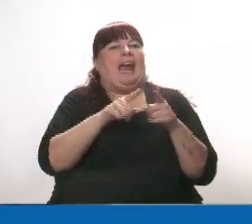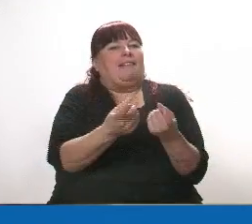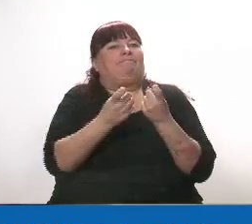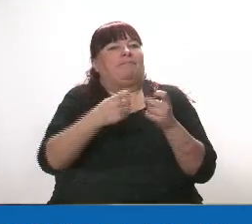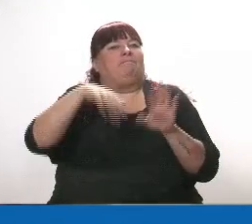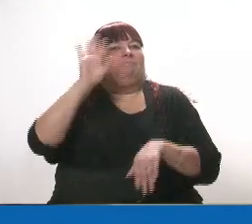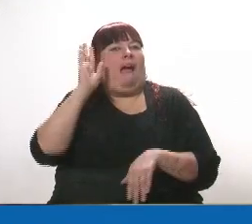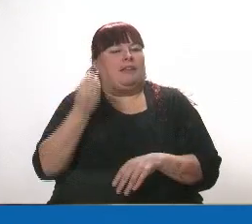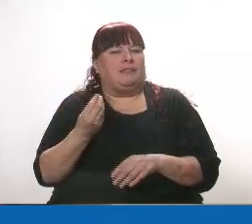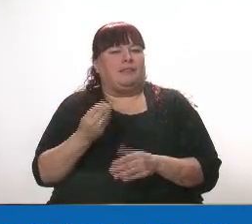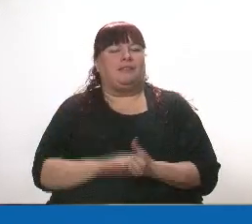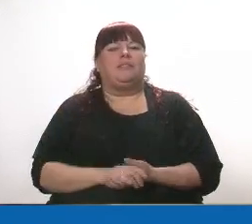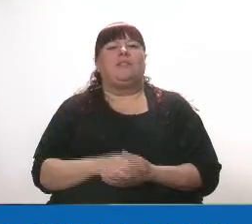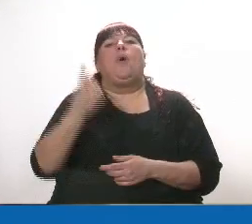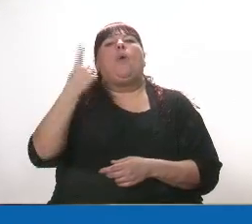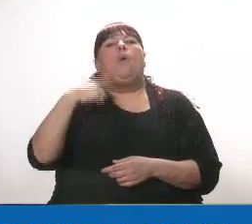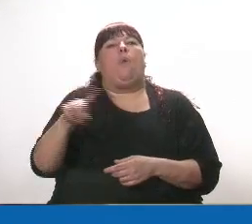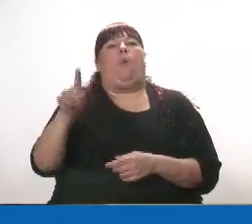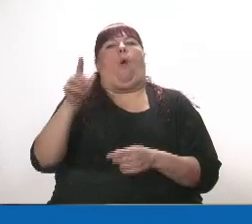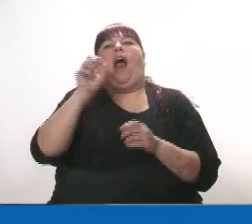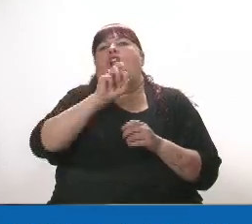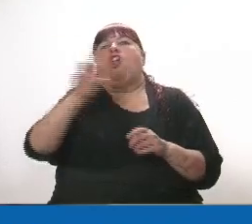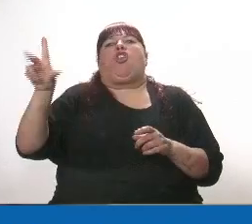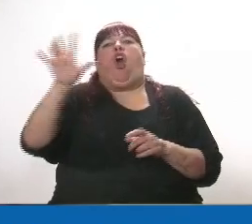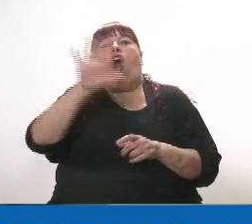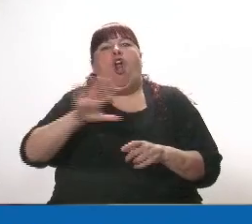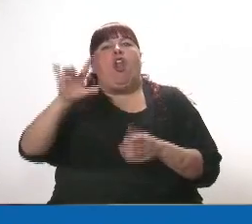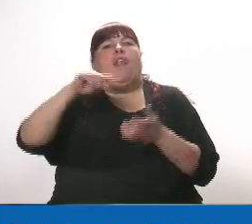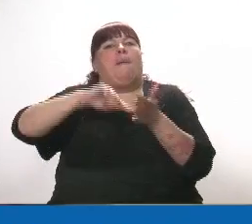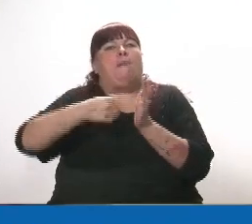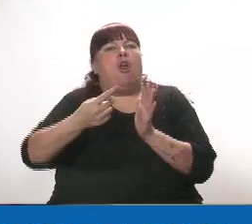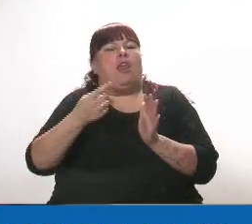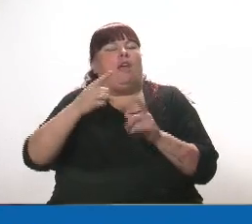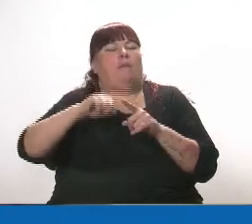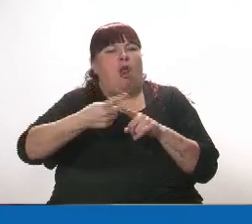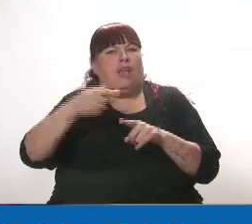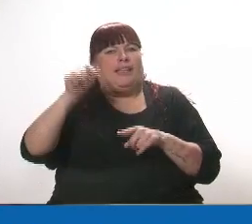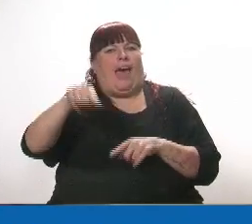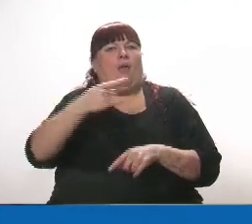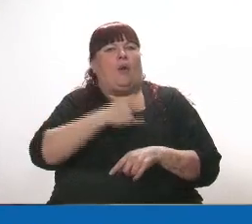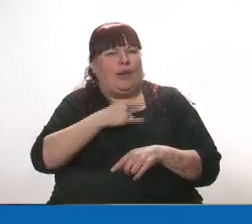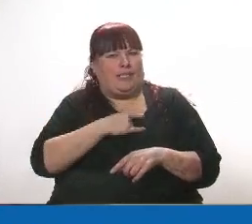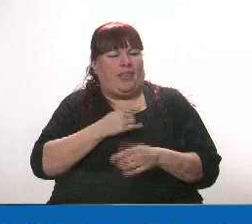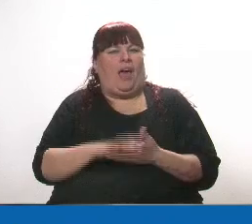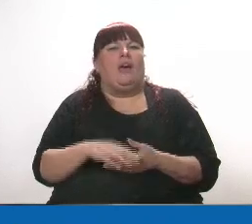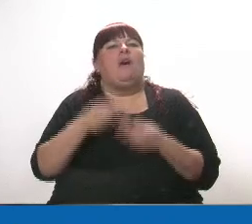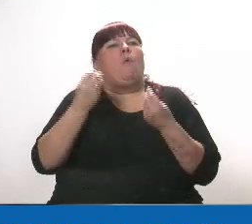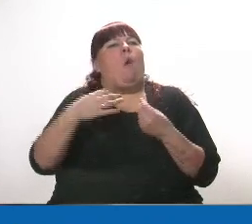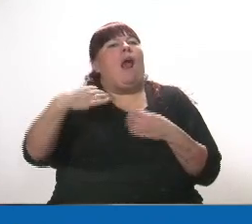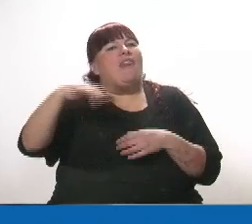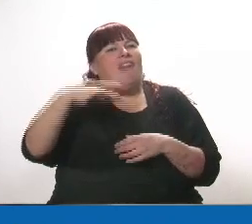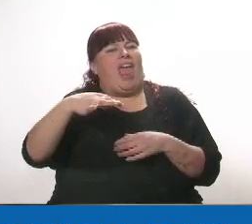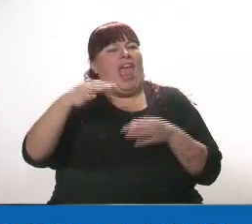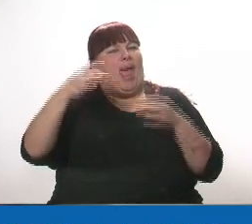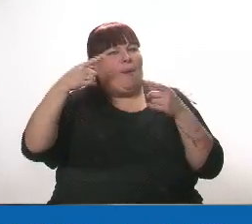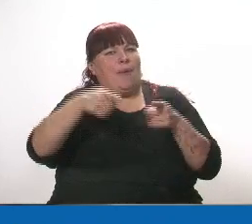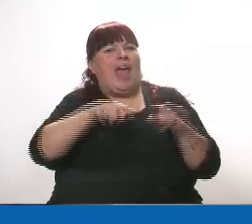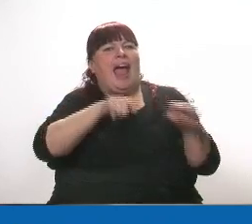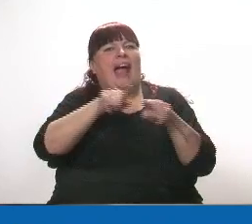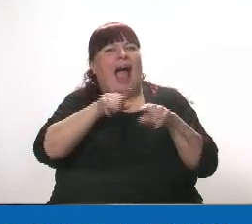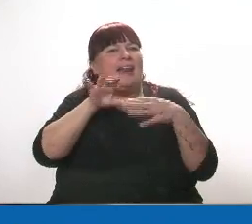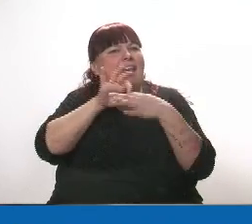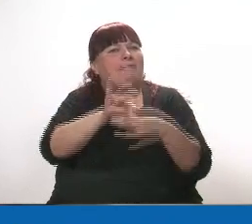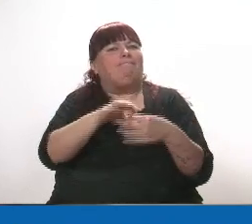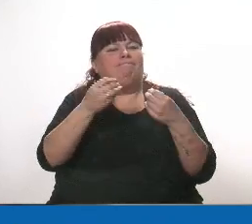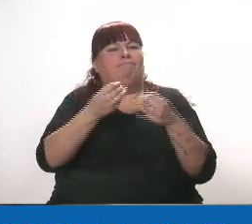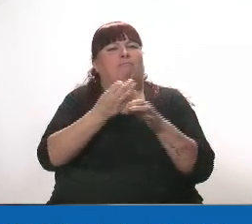necesitamos Cuál es el rol geopolítico que tienen nuestras universidades Cuál es el anclaje que debieran tener esas carreras y esas